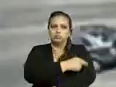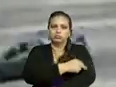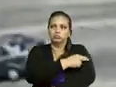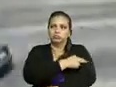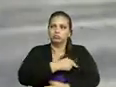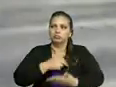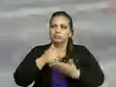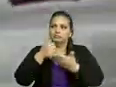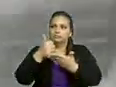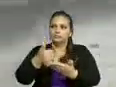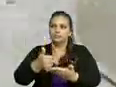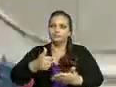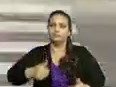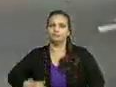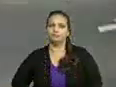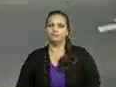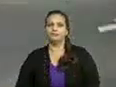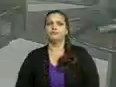Salazar.